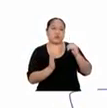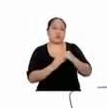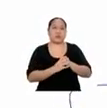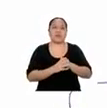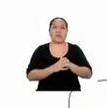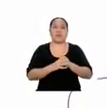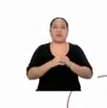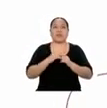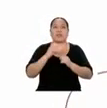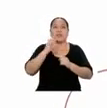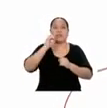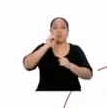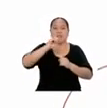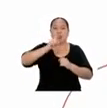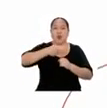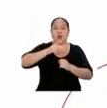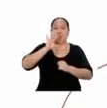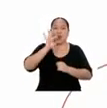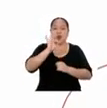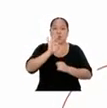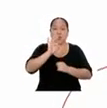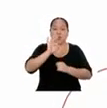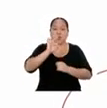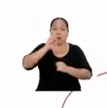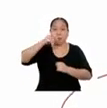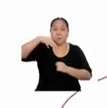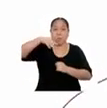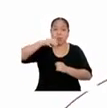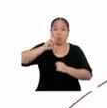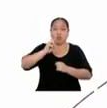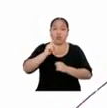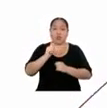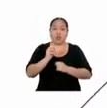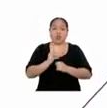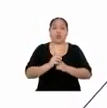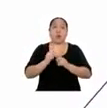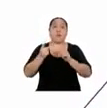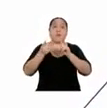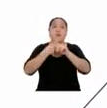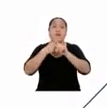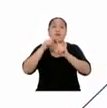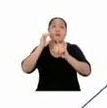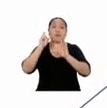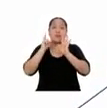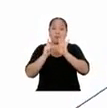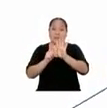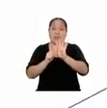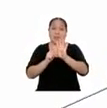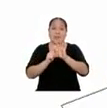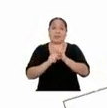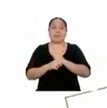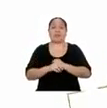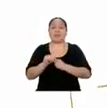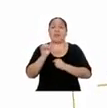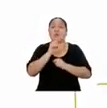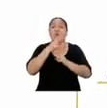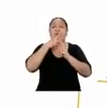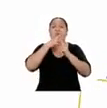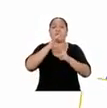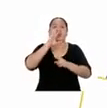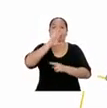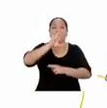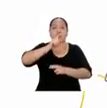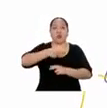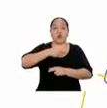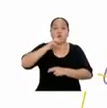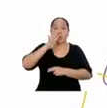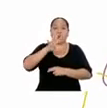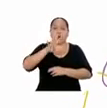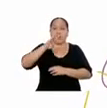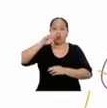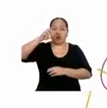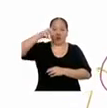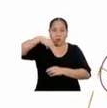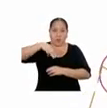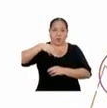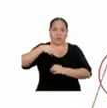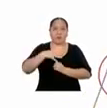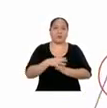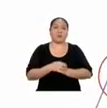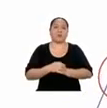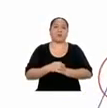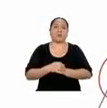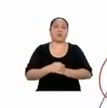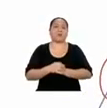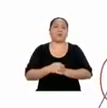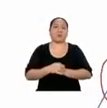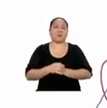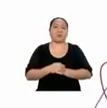sea, 0,9 metros por 6, dando como resultado 5,4 metros. Por otra